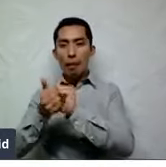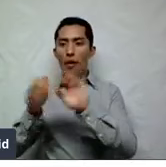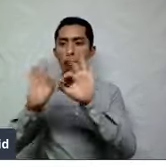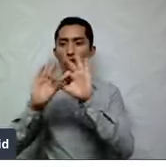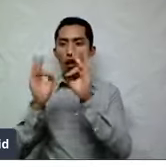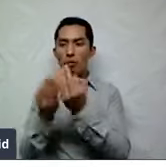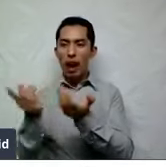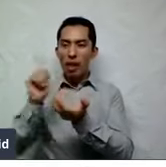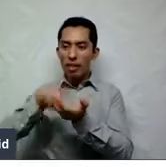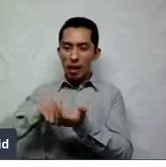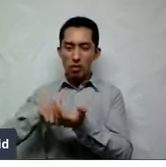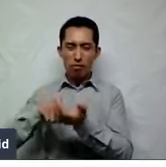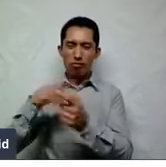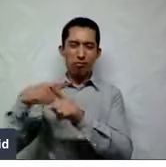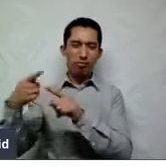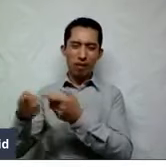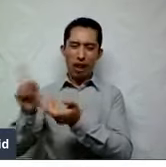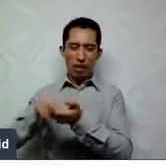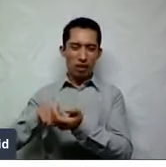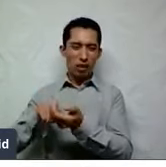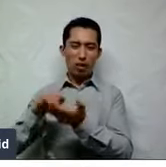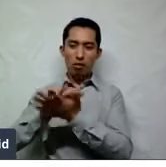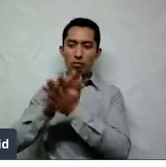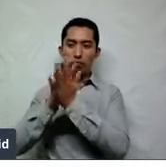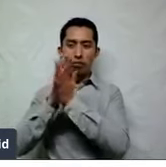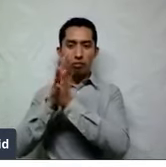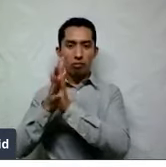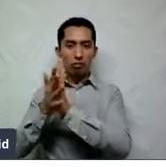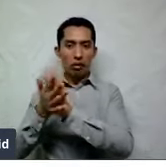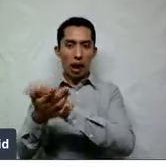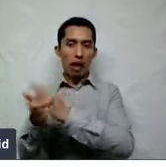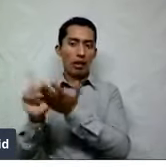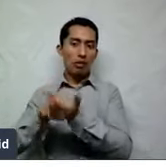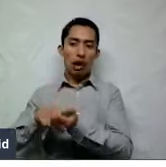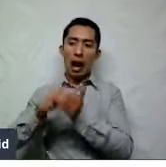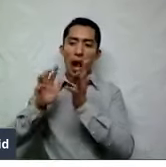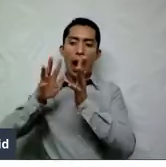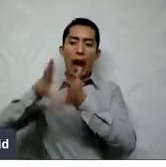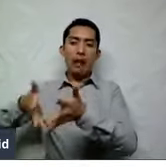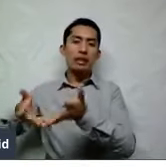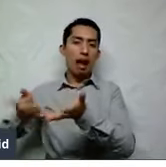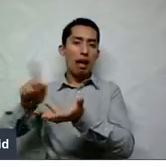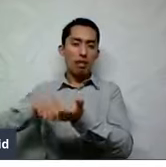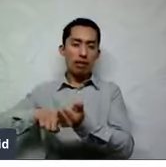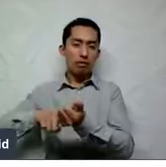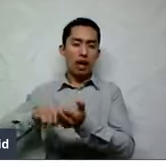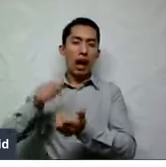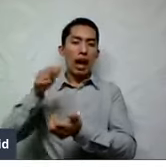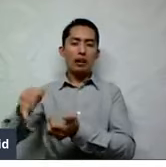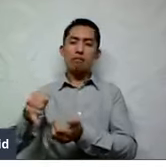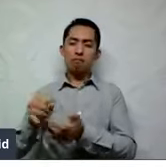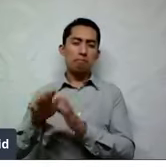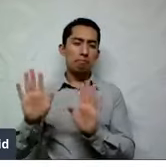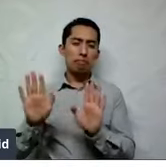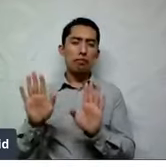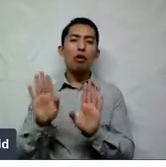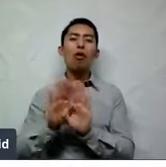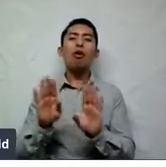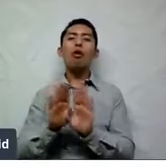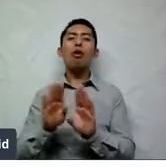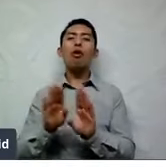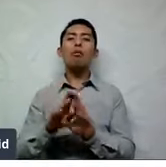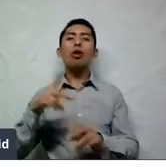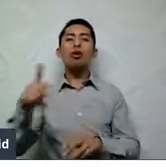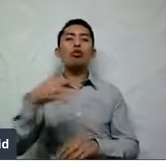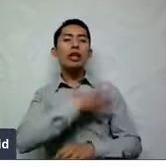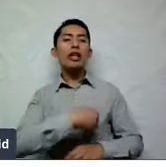modifica por adentro, eso se llaman mutaciones y lo hacen diferente, es como tener hijos, cada